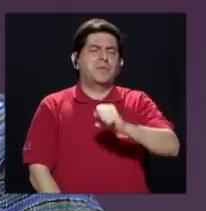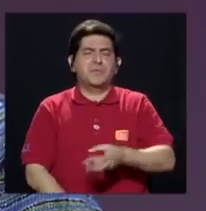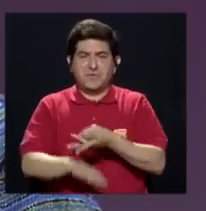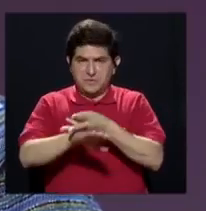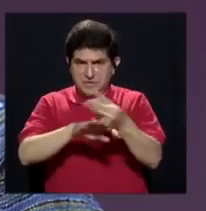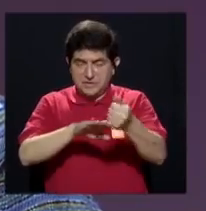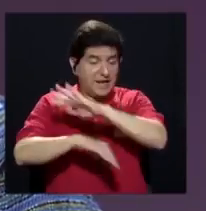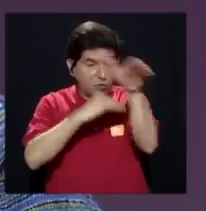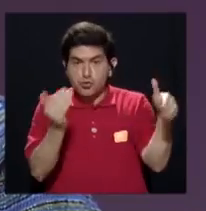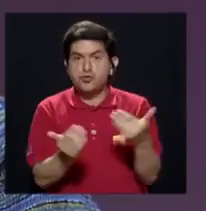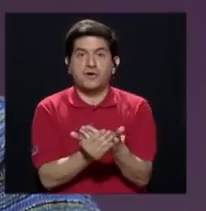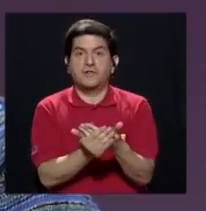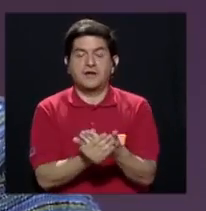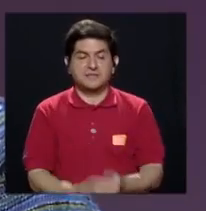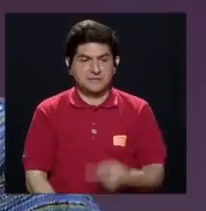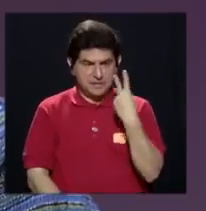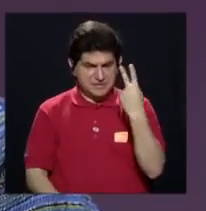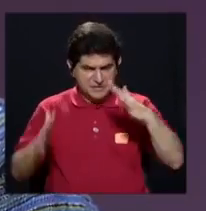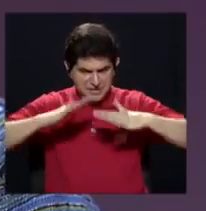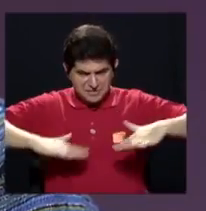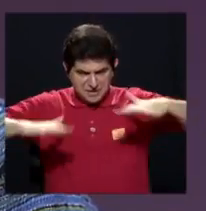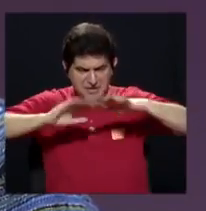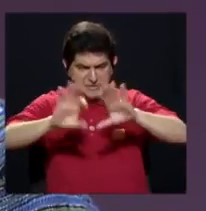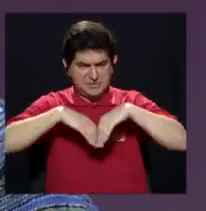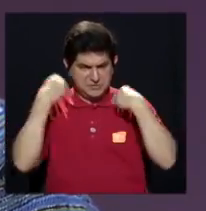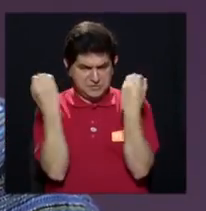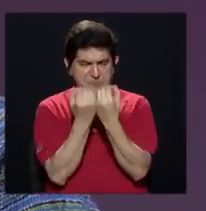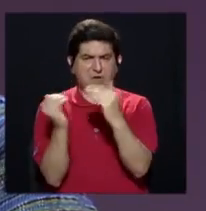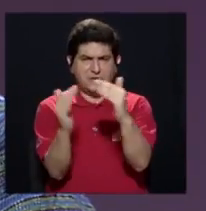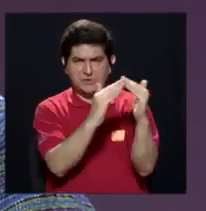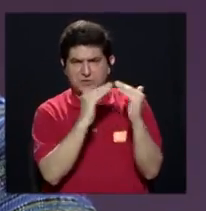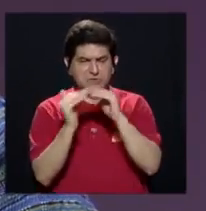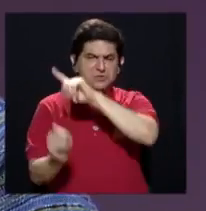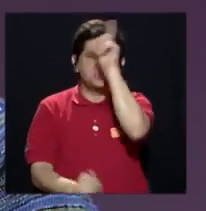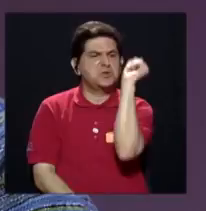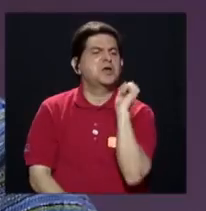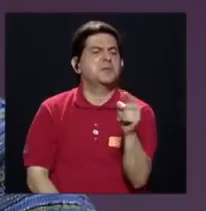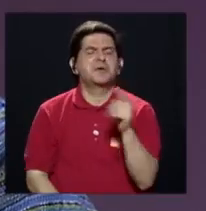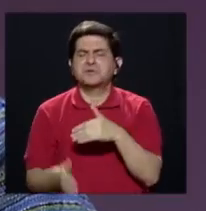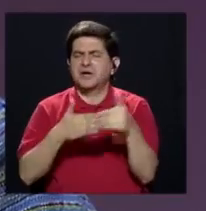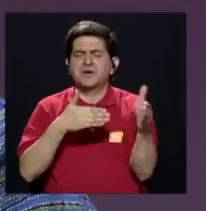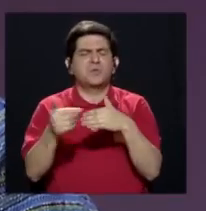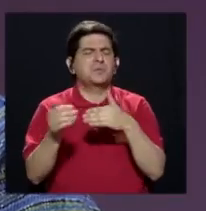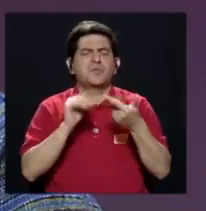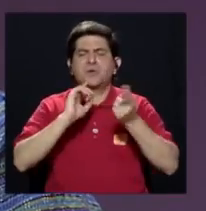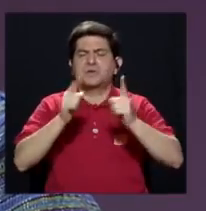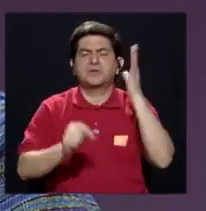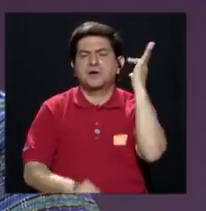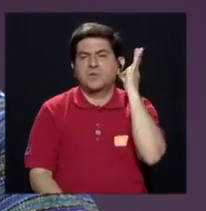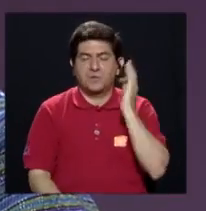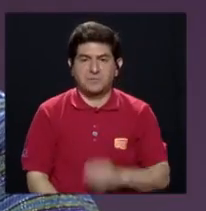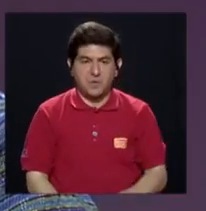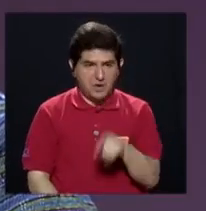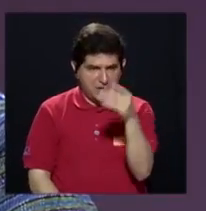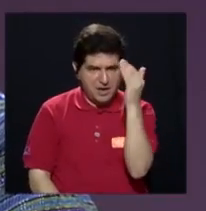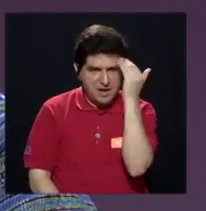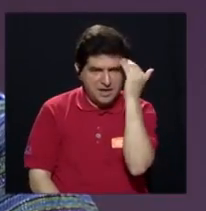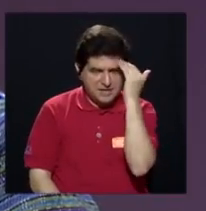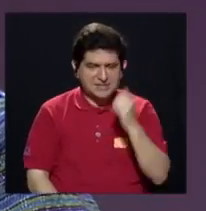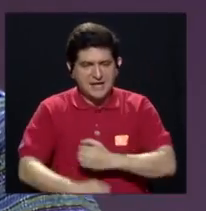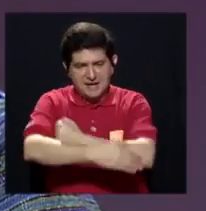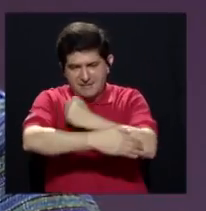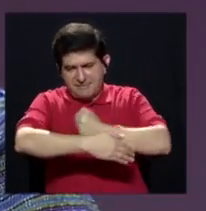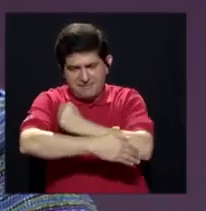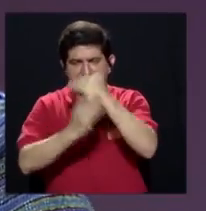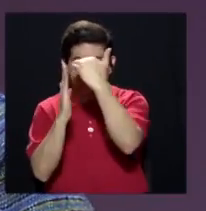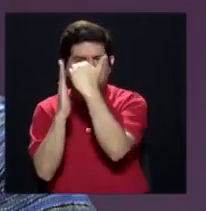si nos damos cuenta en los espacios organizativos o comunitarios y le preguntamos a cualquier mujer si sabe una receta